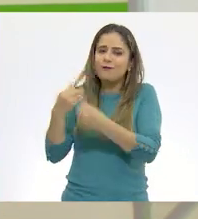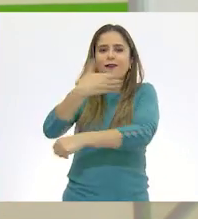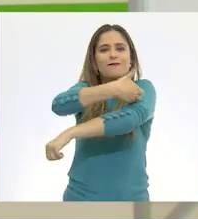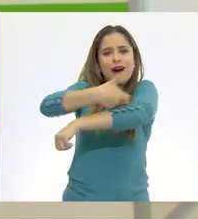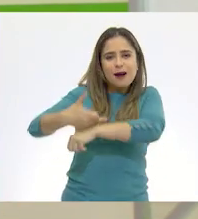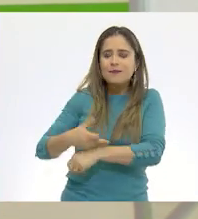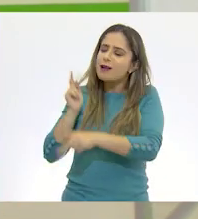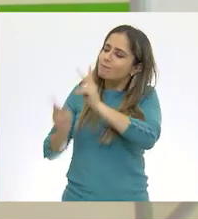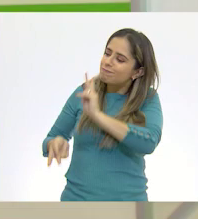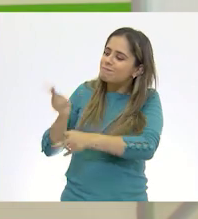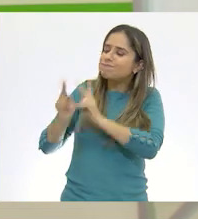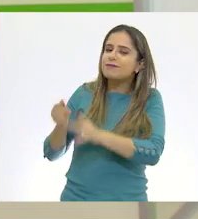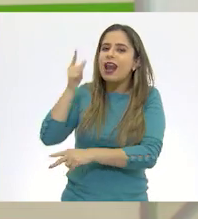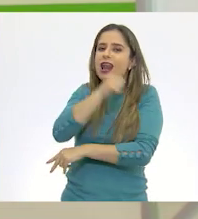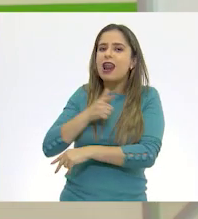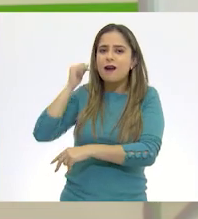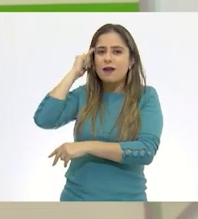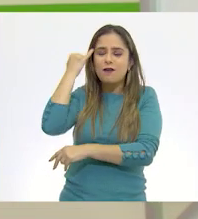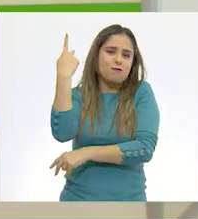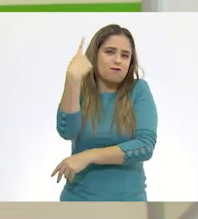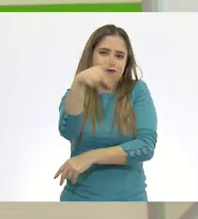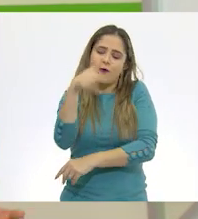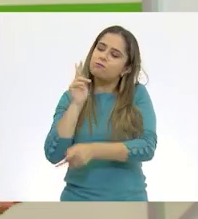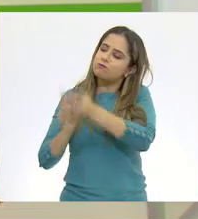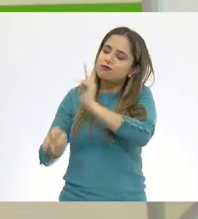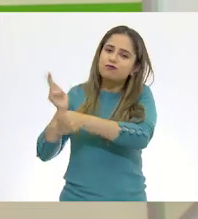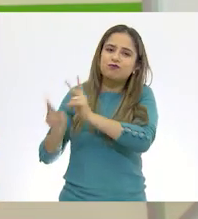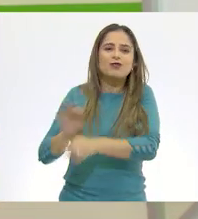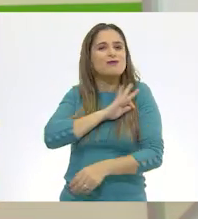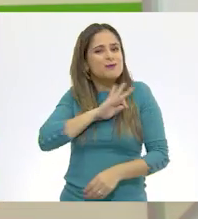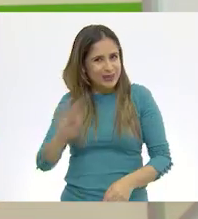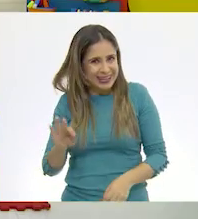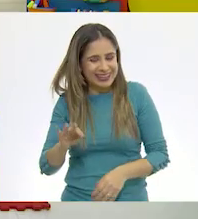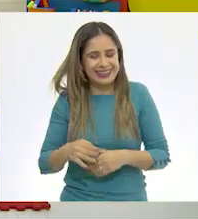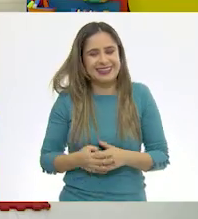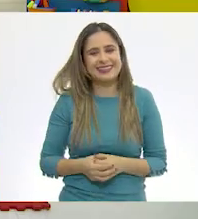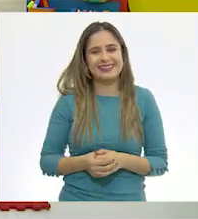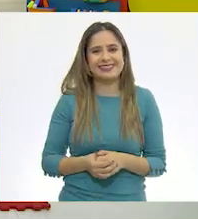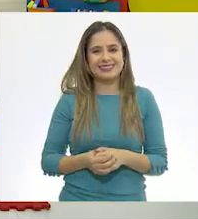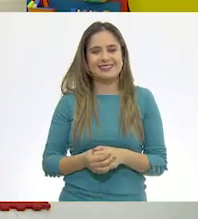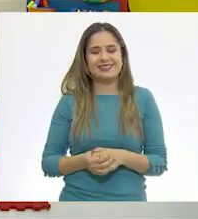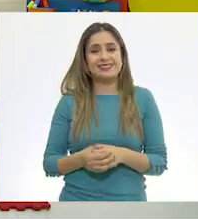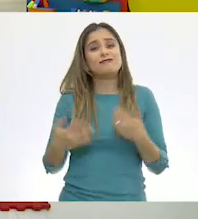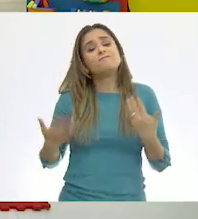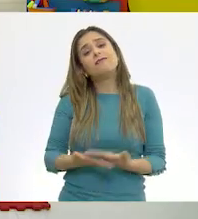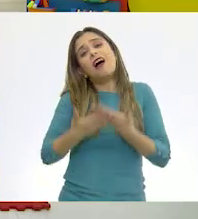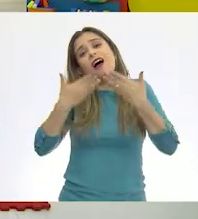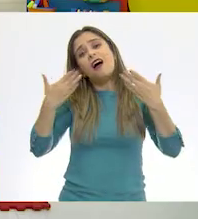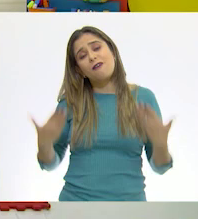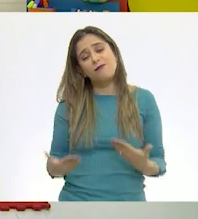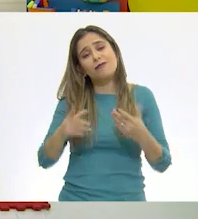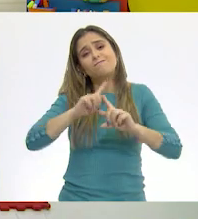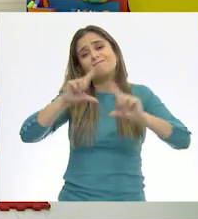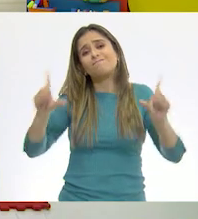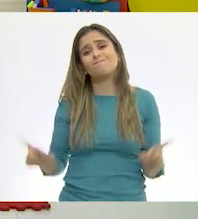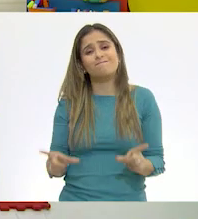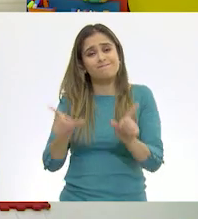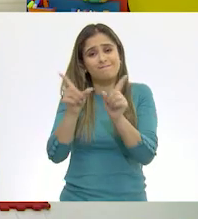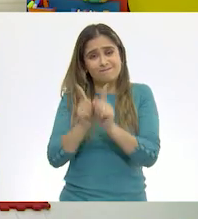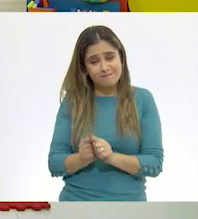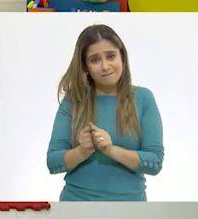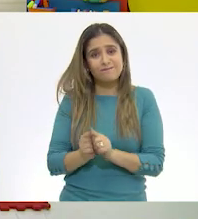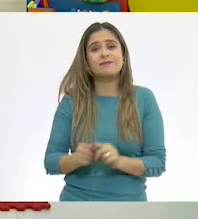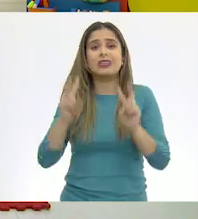para practicarla y platicas con tu familia en tu lengua materna? Ahora sí, por hoy hemos terminado